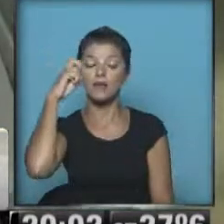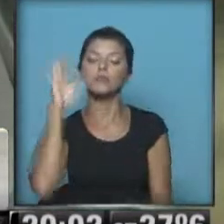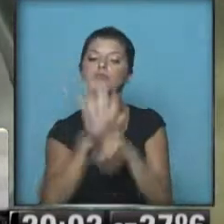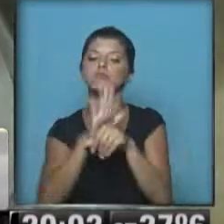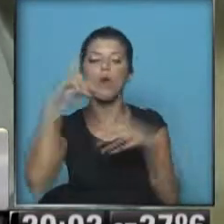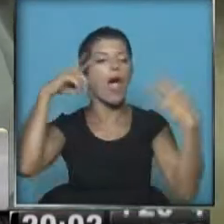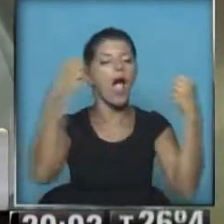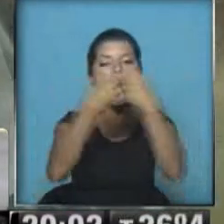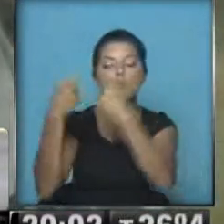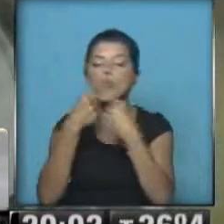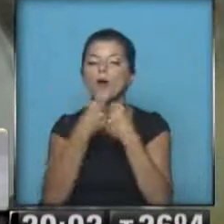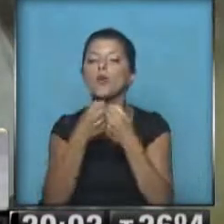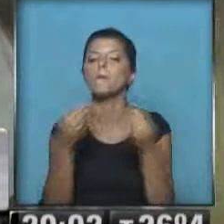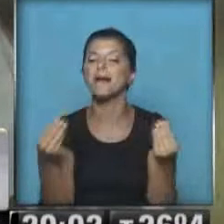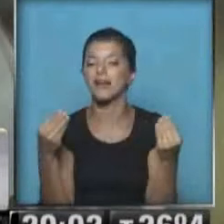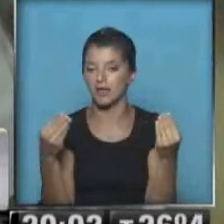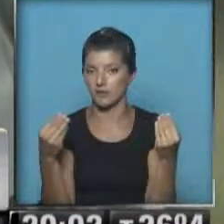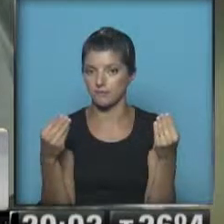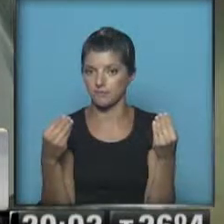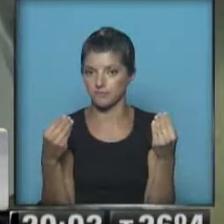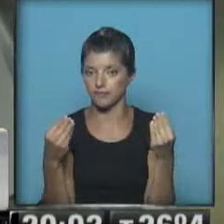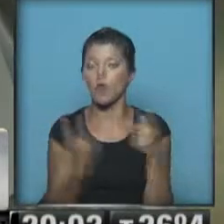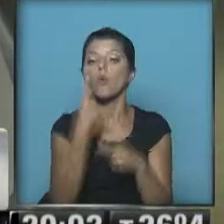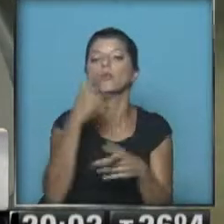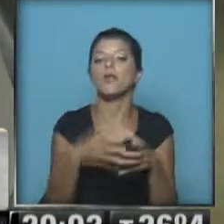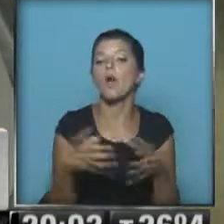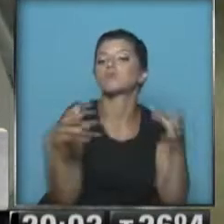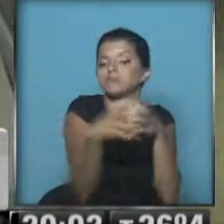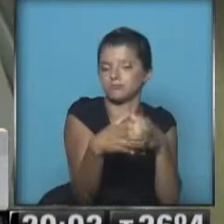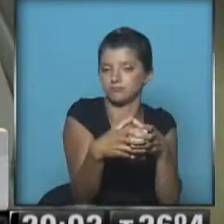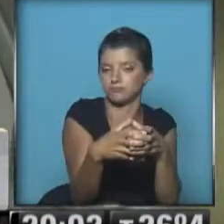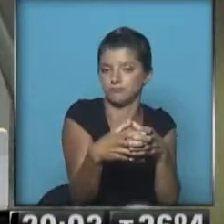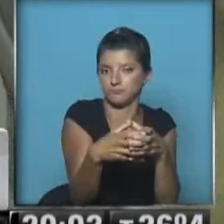mantener, aunque sea una fuerza legislativa,